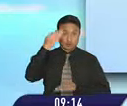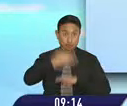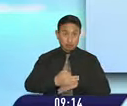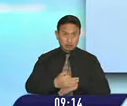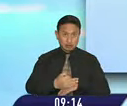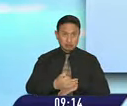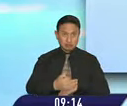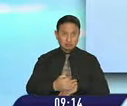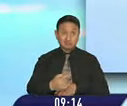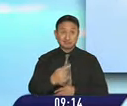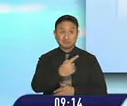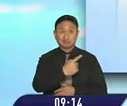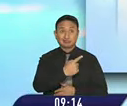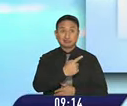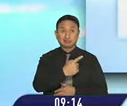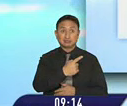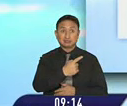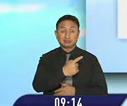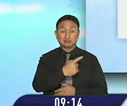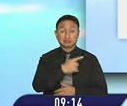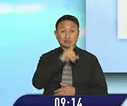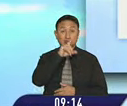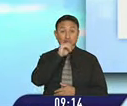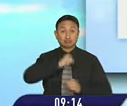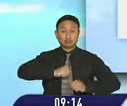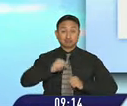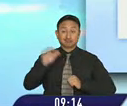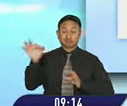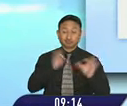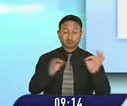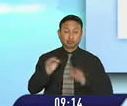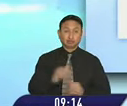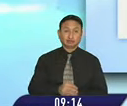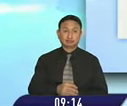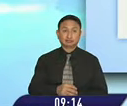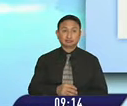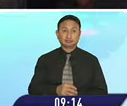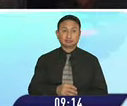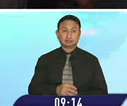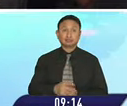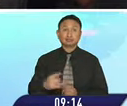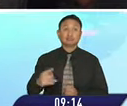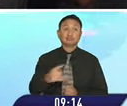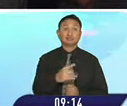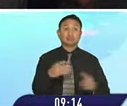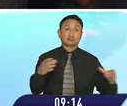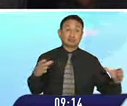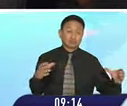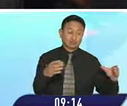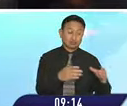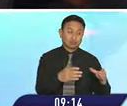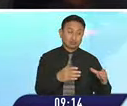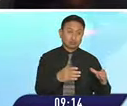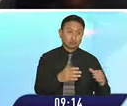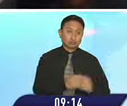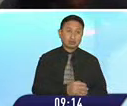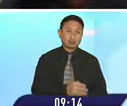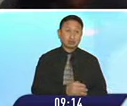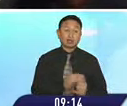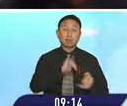han infectado a 41.012 aves. La contención de la granja, la contención para que el